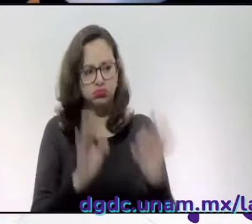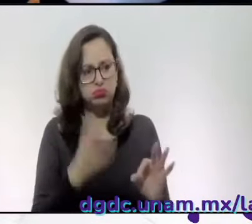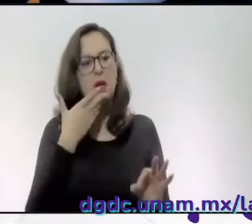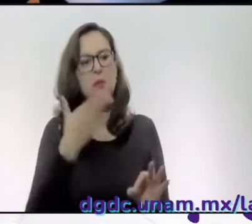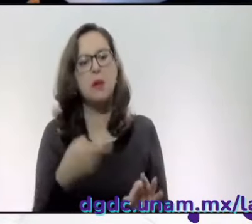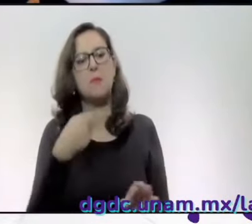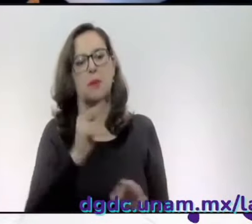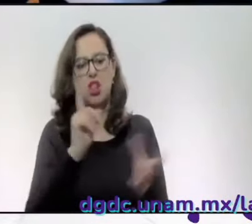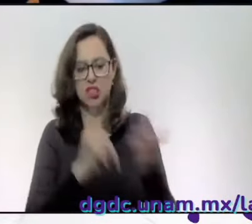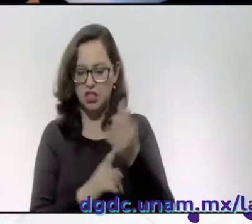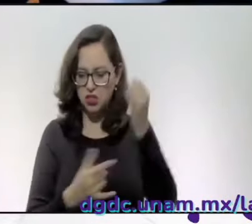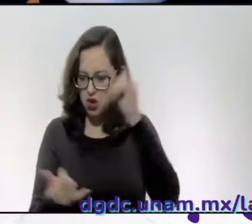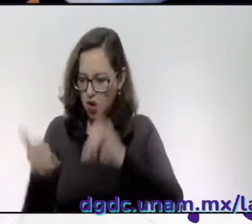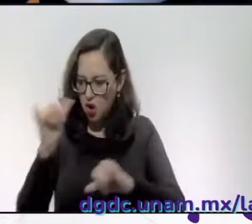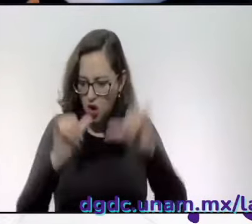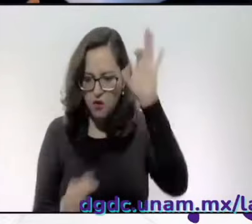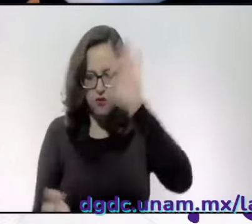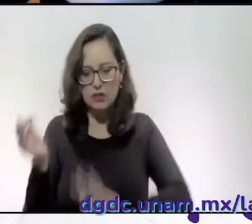física era abominable.